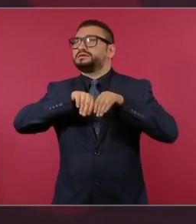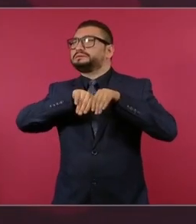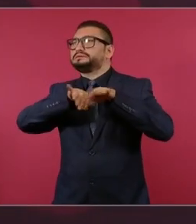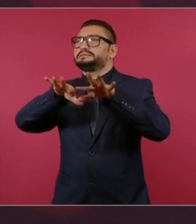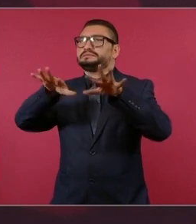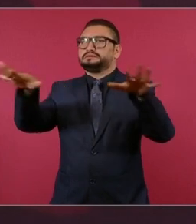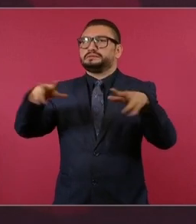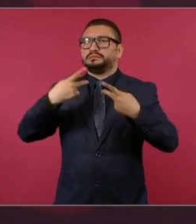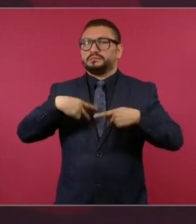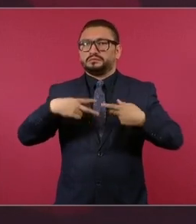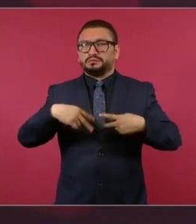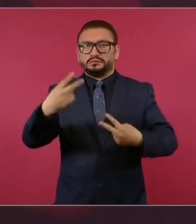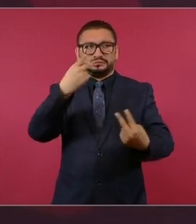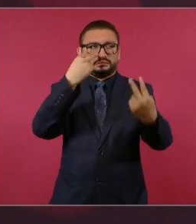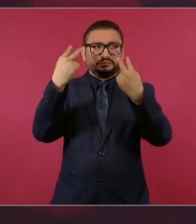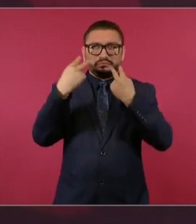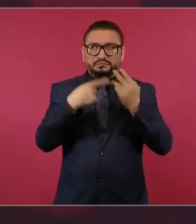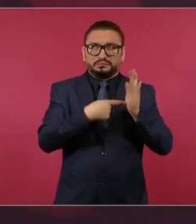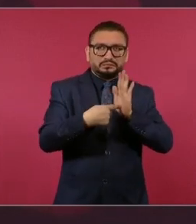¿qué vamos a andar